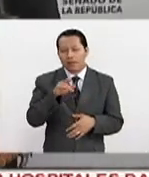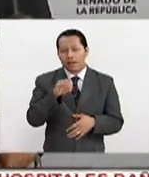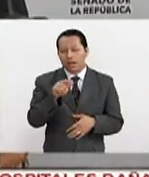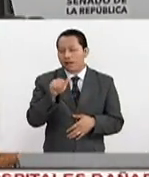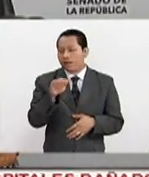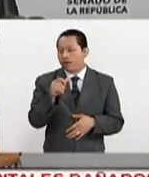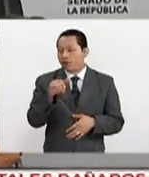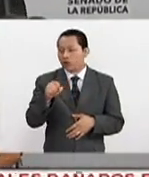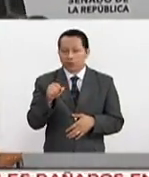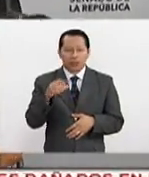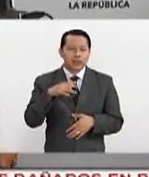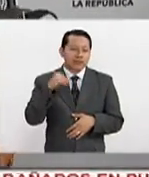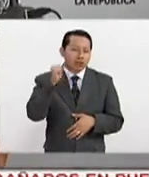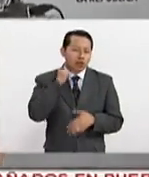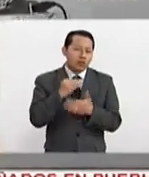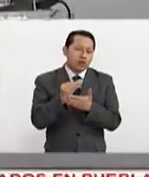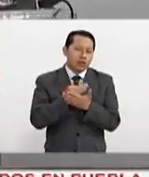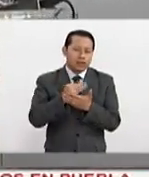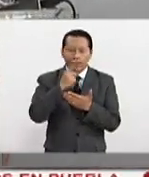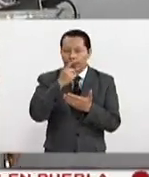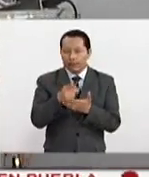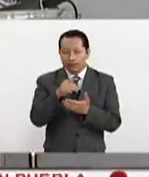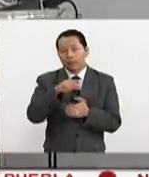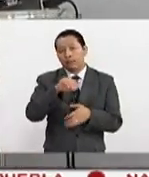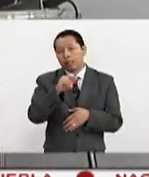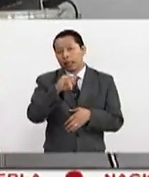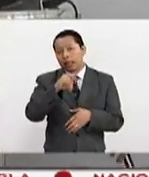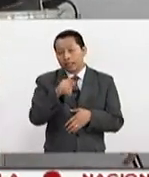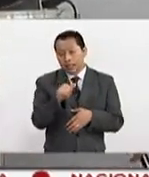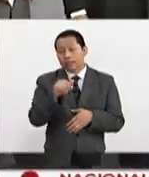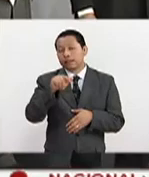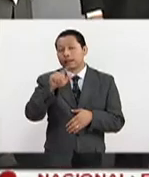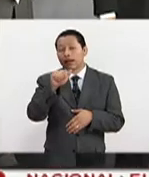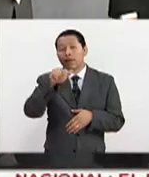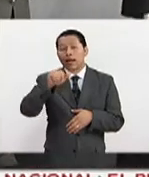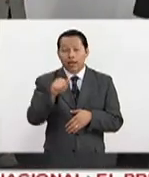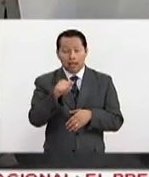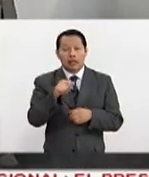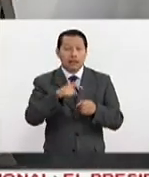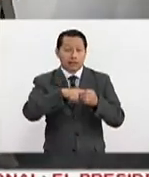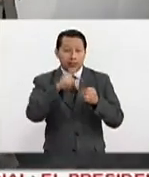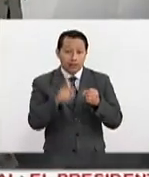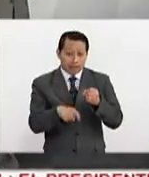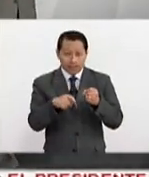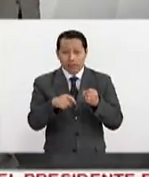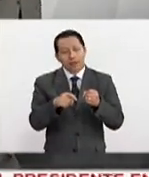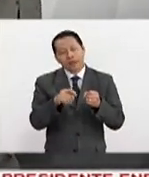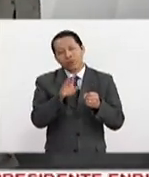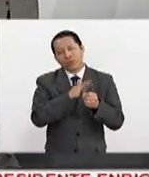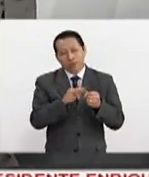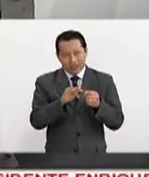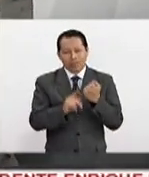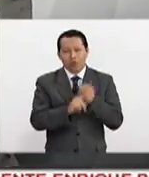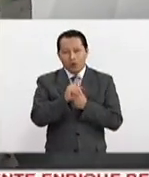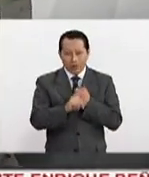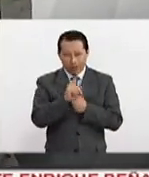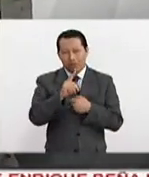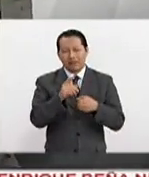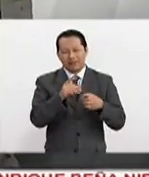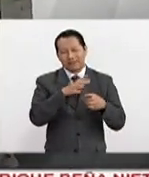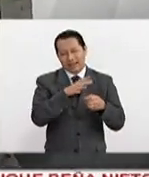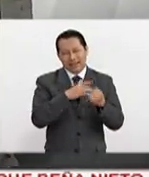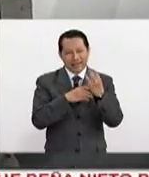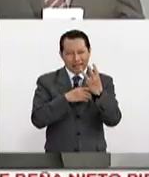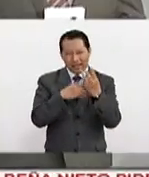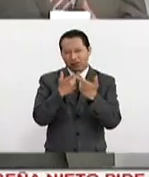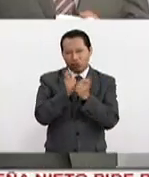Barbosa, quien es senador de Morena, aseguró que la salida de Margarita Zavala del PAN descuadraría al Frente Nacional por México, al que calificó